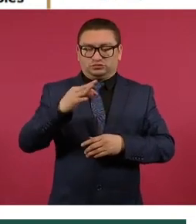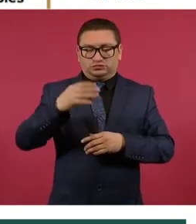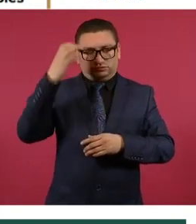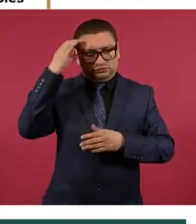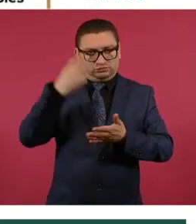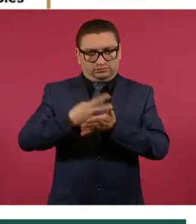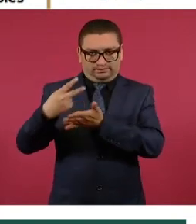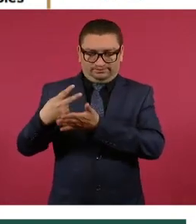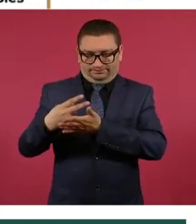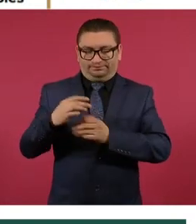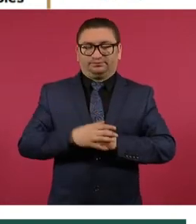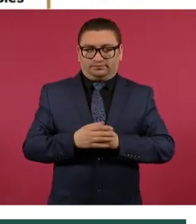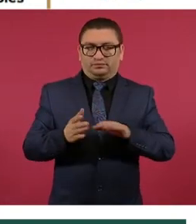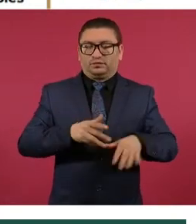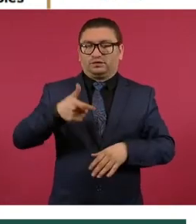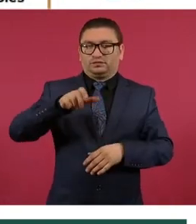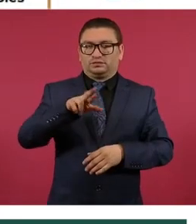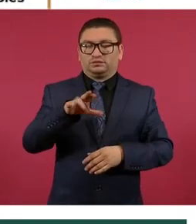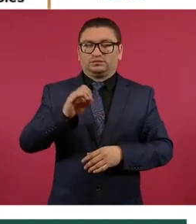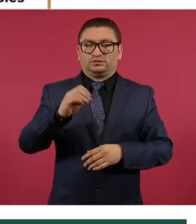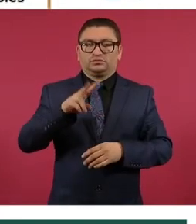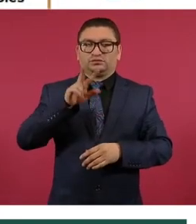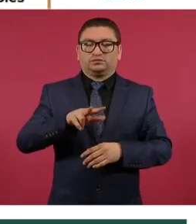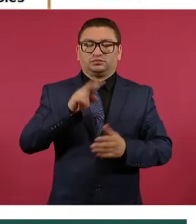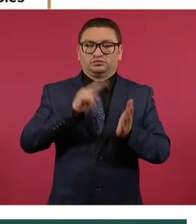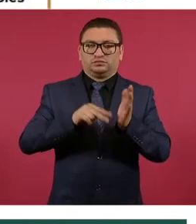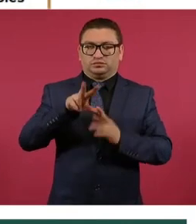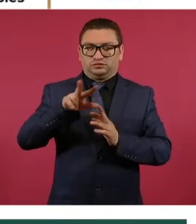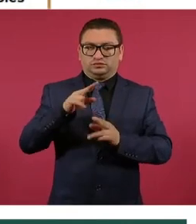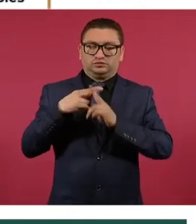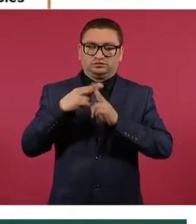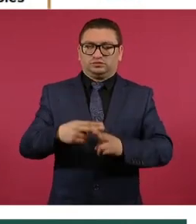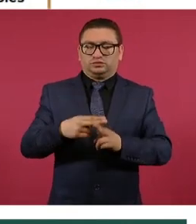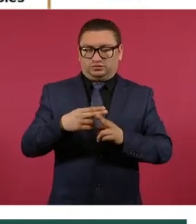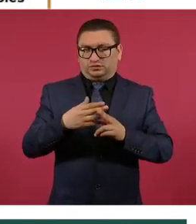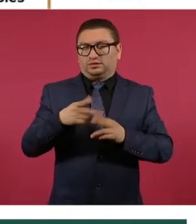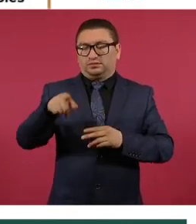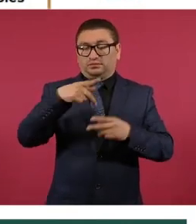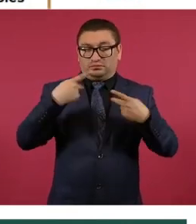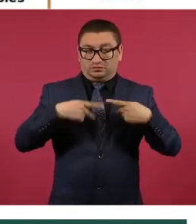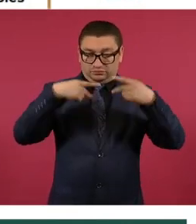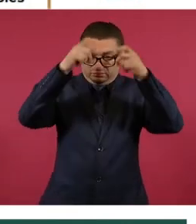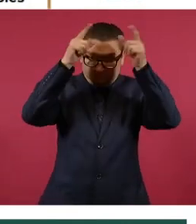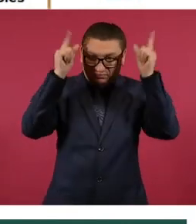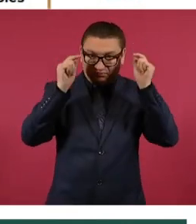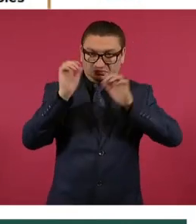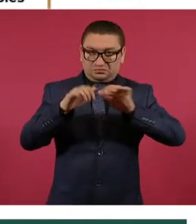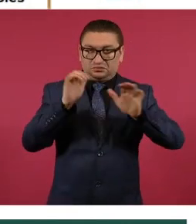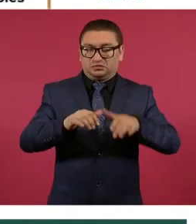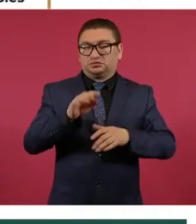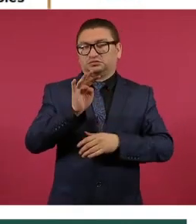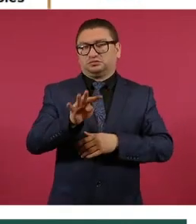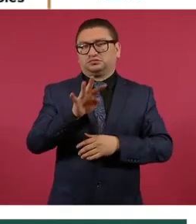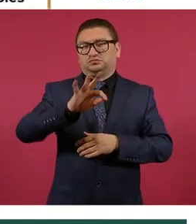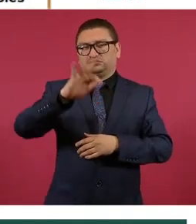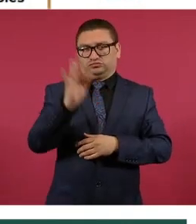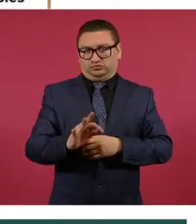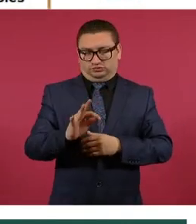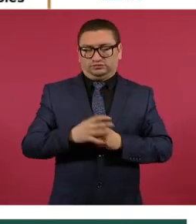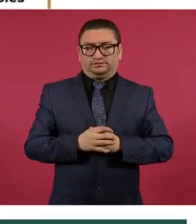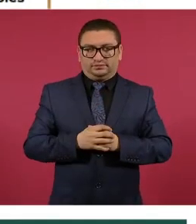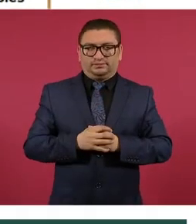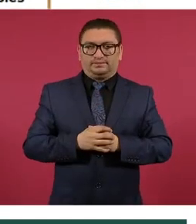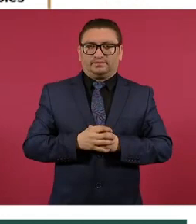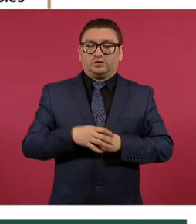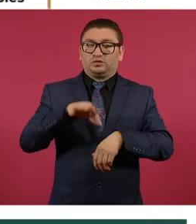Quintana ro de 2000 18 a la fecha el incremento de personal de enfermería es de 19 por